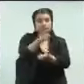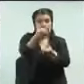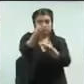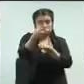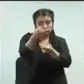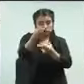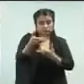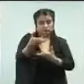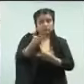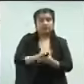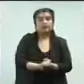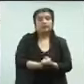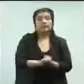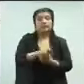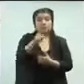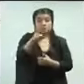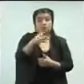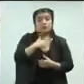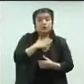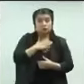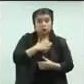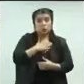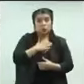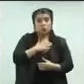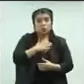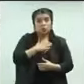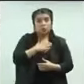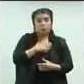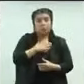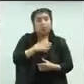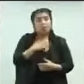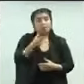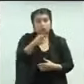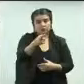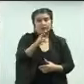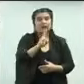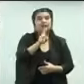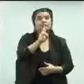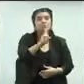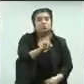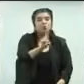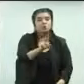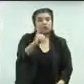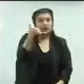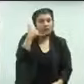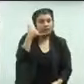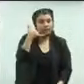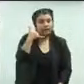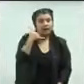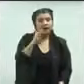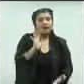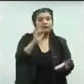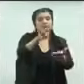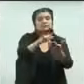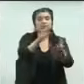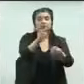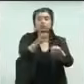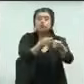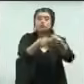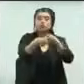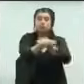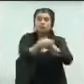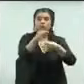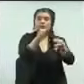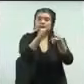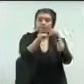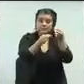información. Y si usted me permitiera o me contestara las llamadas para poder ir a su despacho y explicártelo, yo